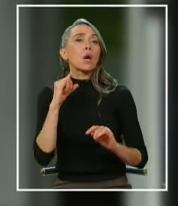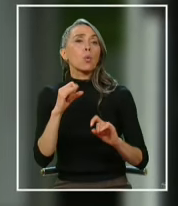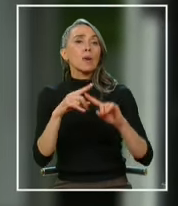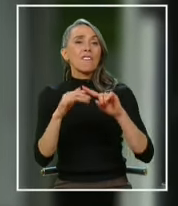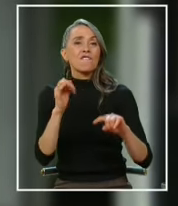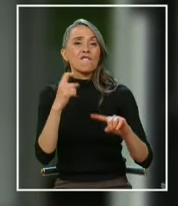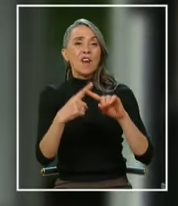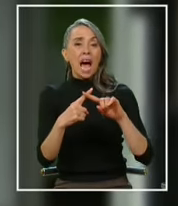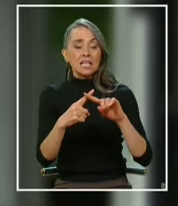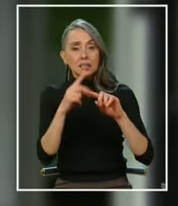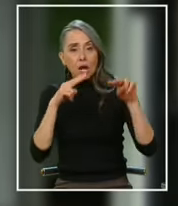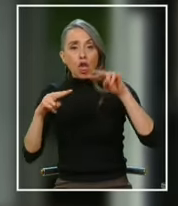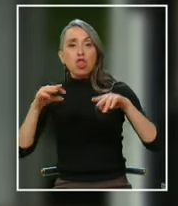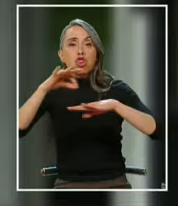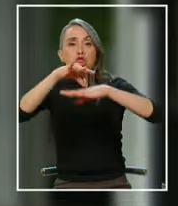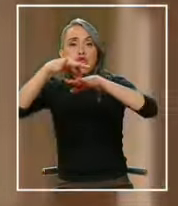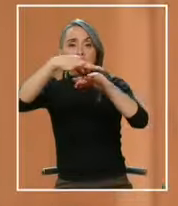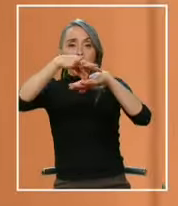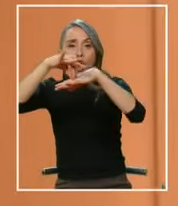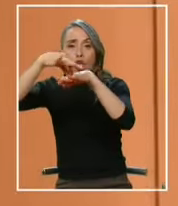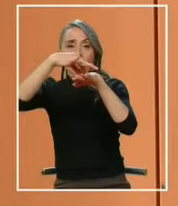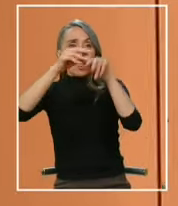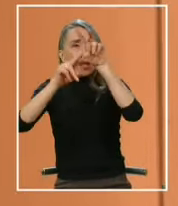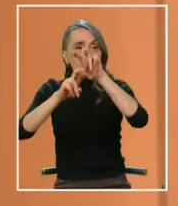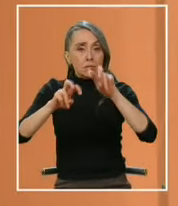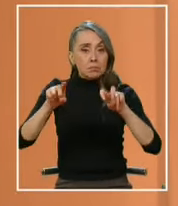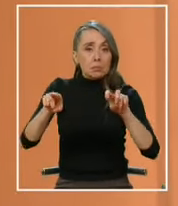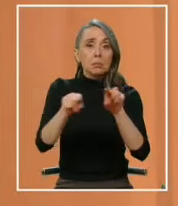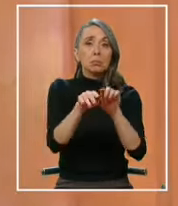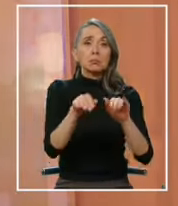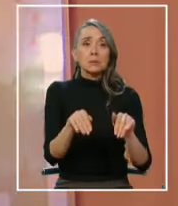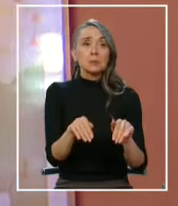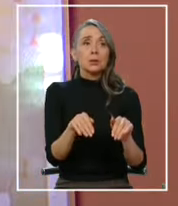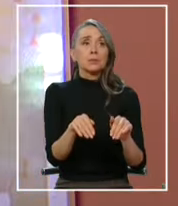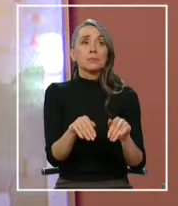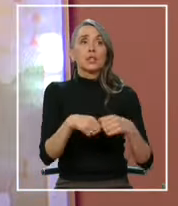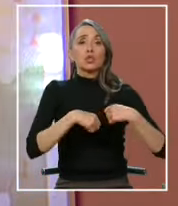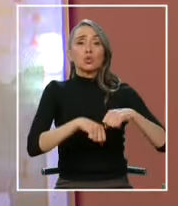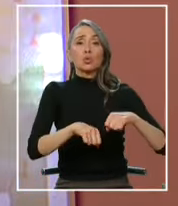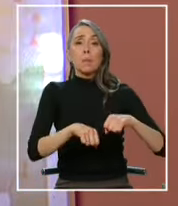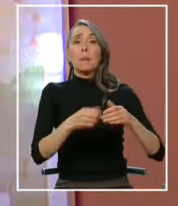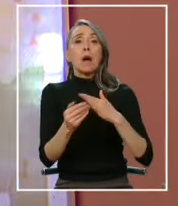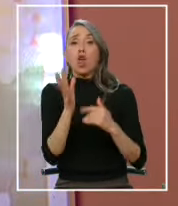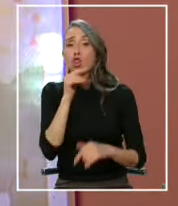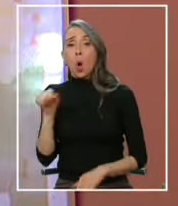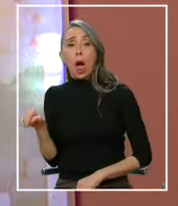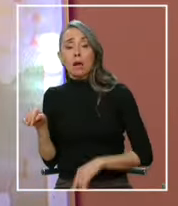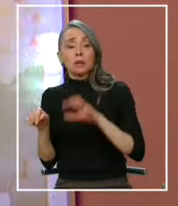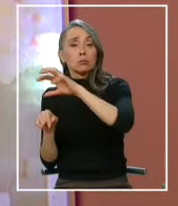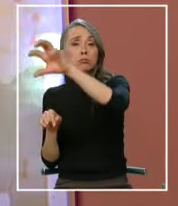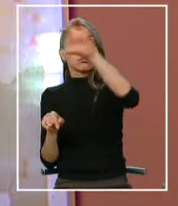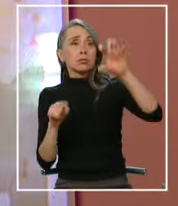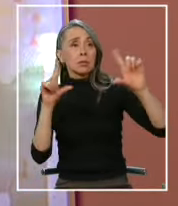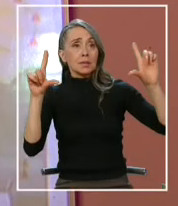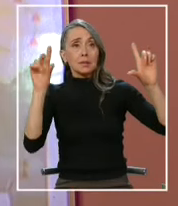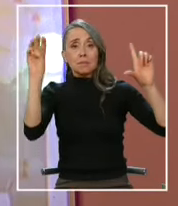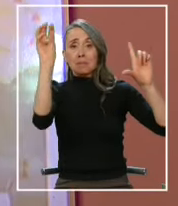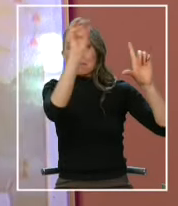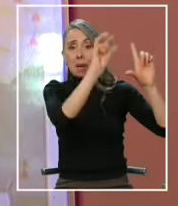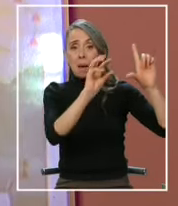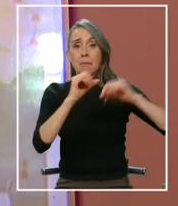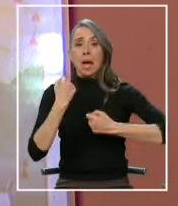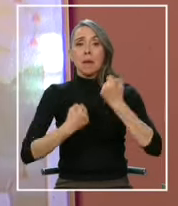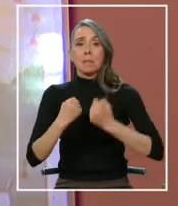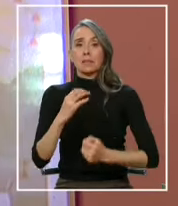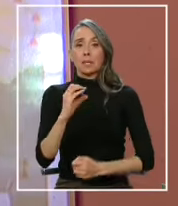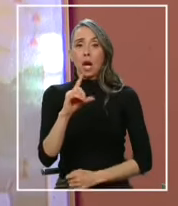de su unidad de análisis geográfico Studio Geo. Lo mismo ocurre con la distribución de supermercados. Si analizamos este mapa elaborado por la